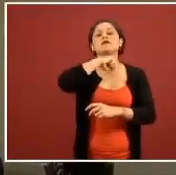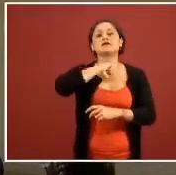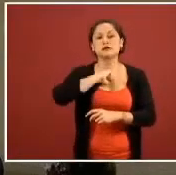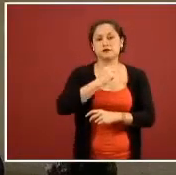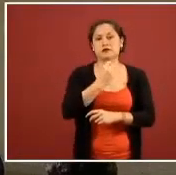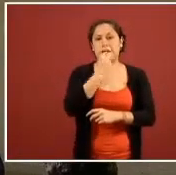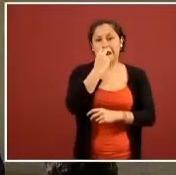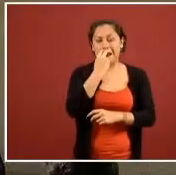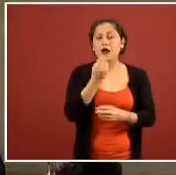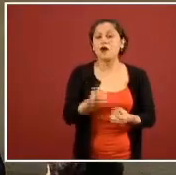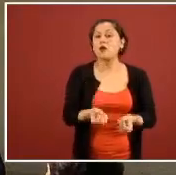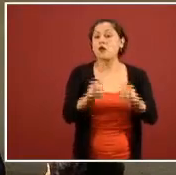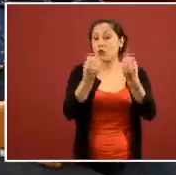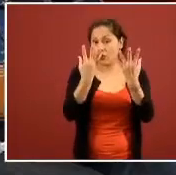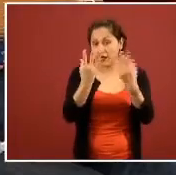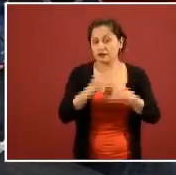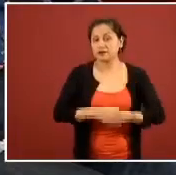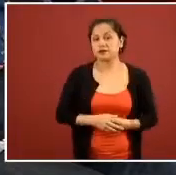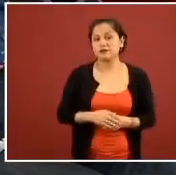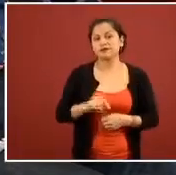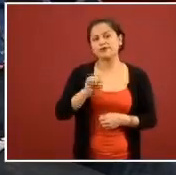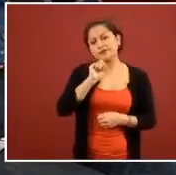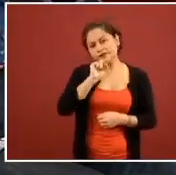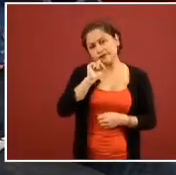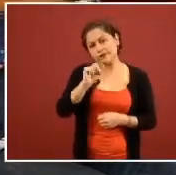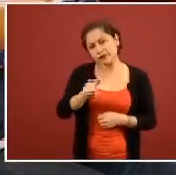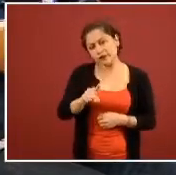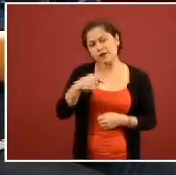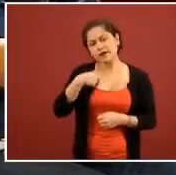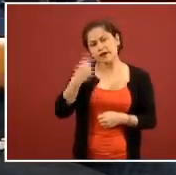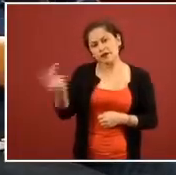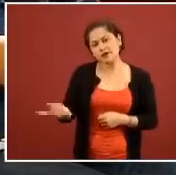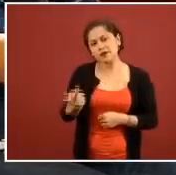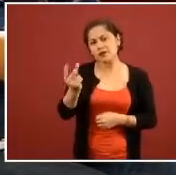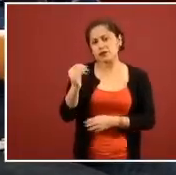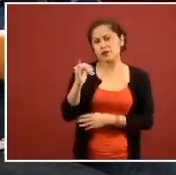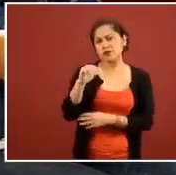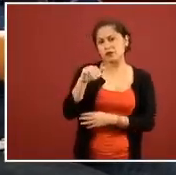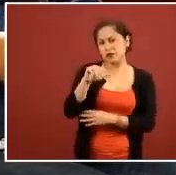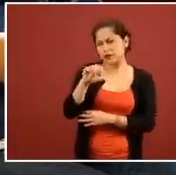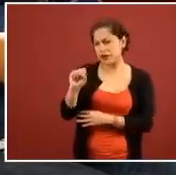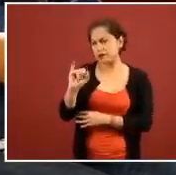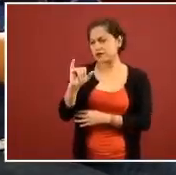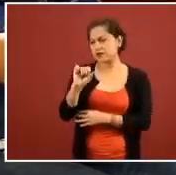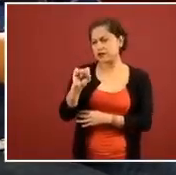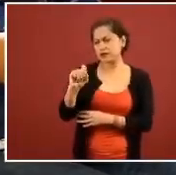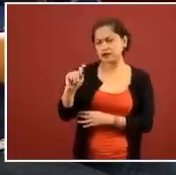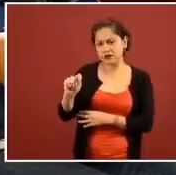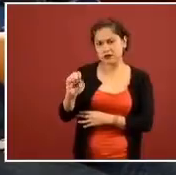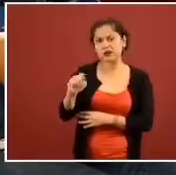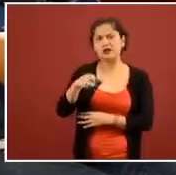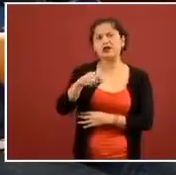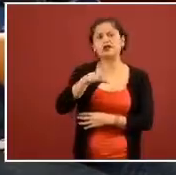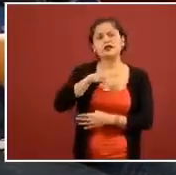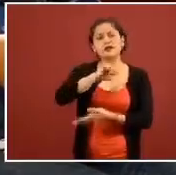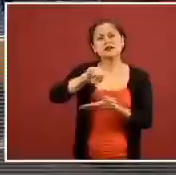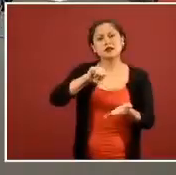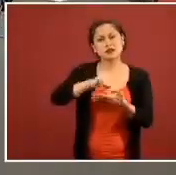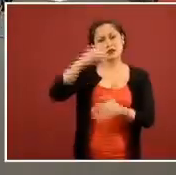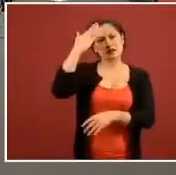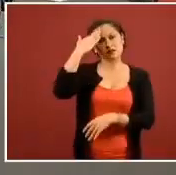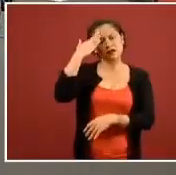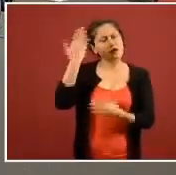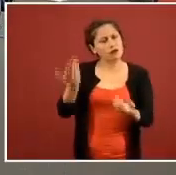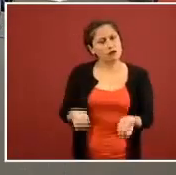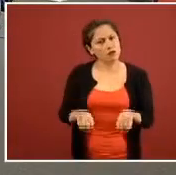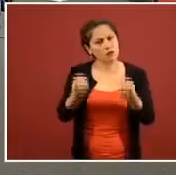los comandos centrales. El ISSSTE tiene uno, el IMSS tiene otro. Por sus respuestas, gracias. Con mucho